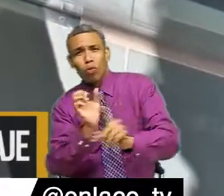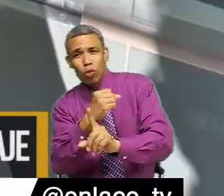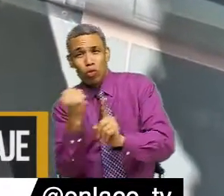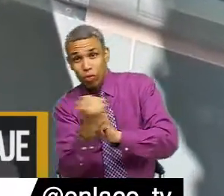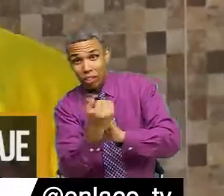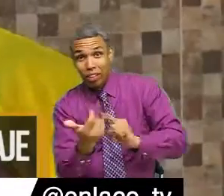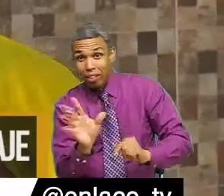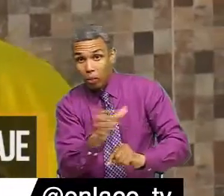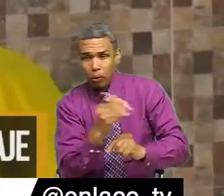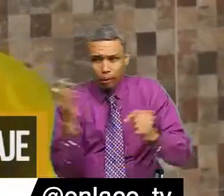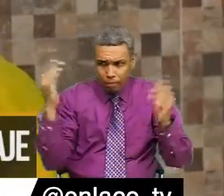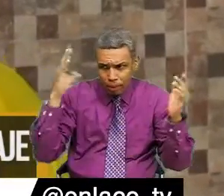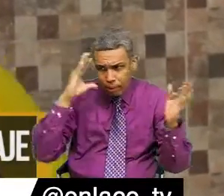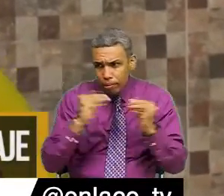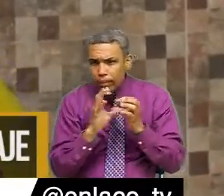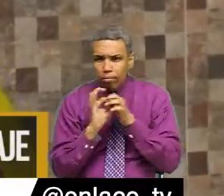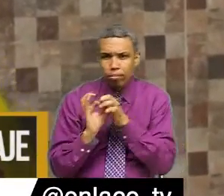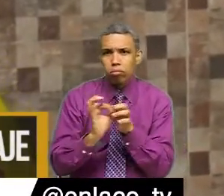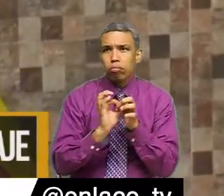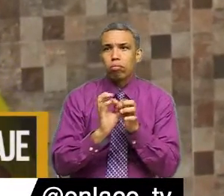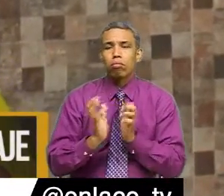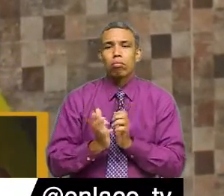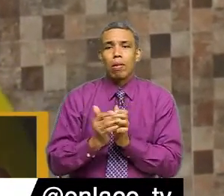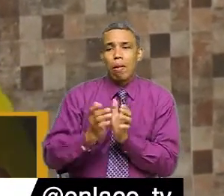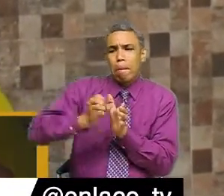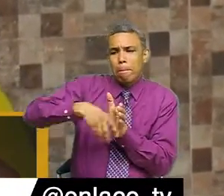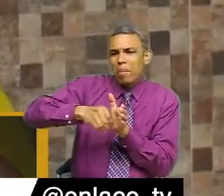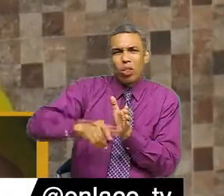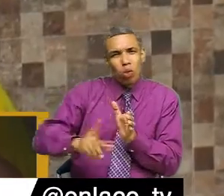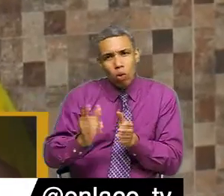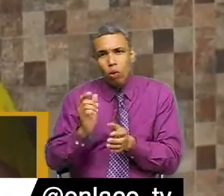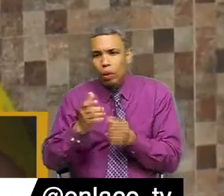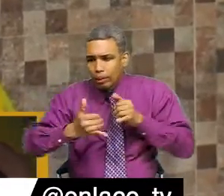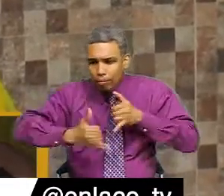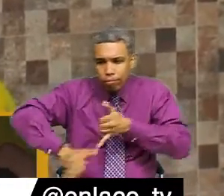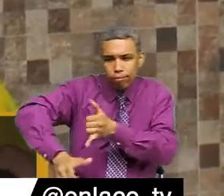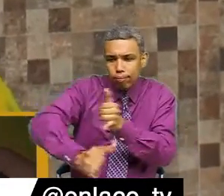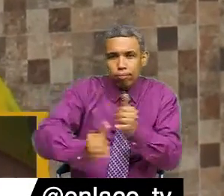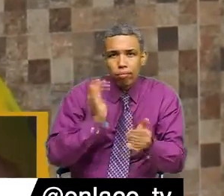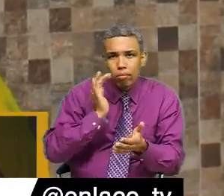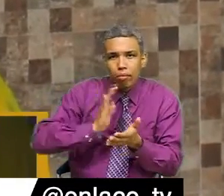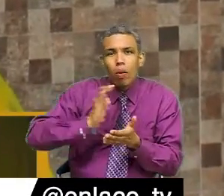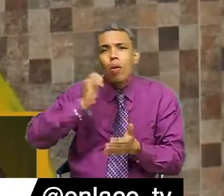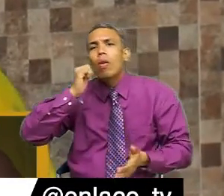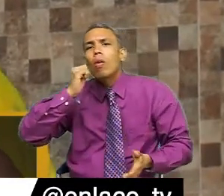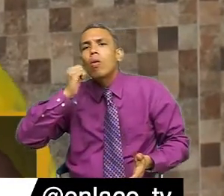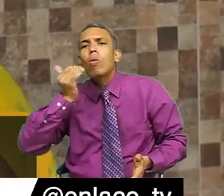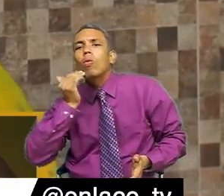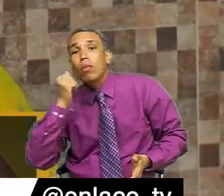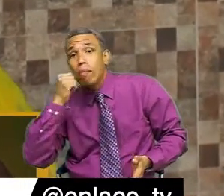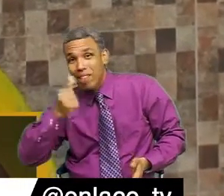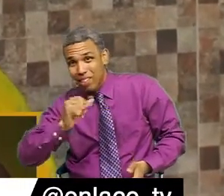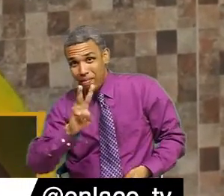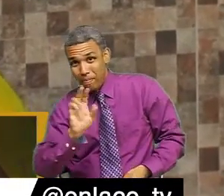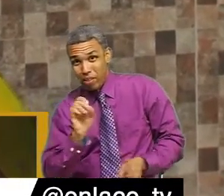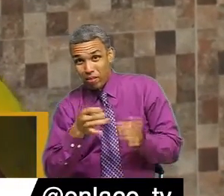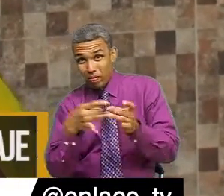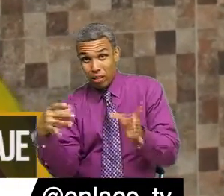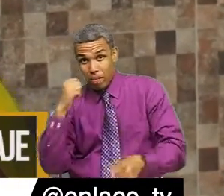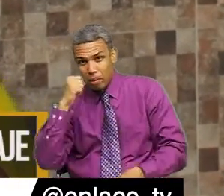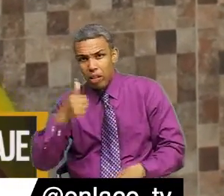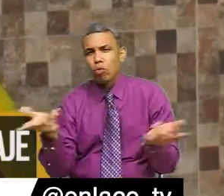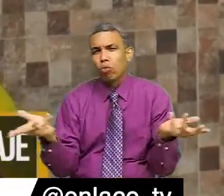residuos sólidos. La fecha sigue igual, va a ser el día domingo, 20 de noviembre, va a ser en el Parque